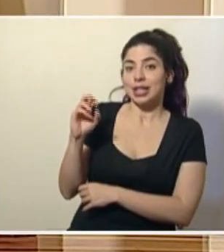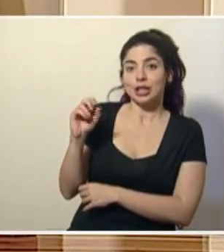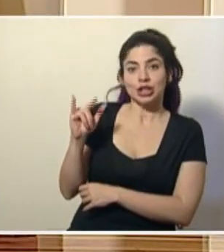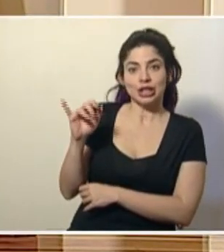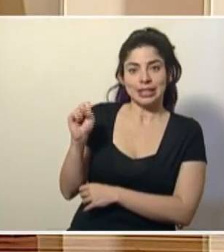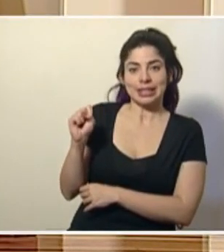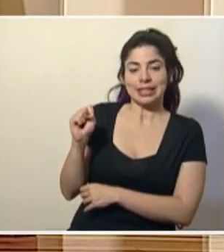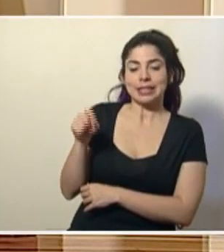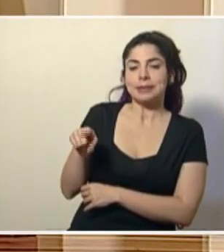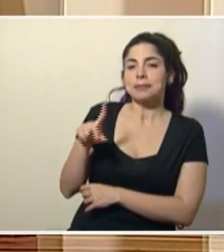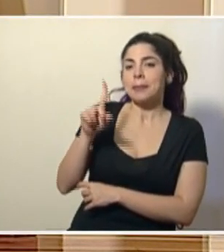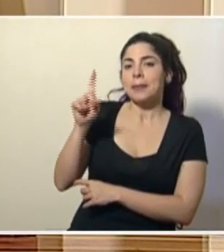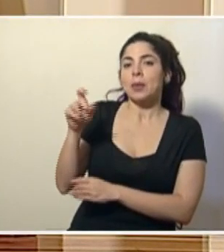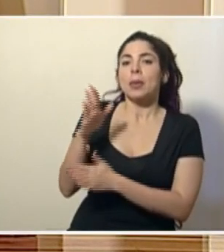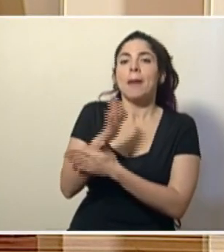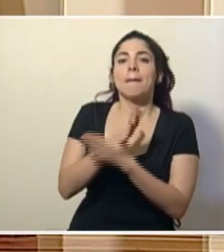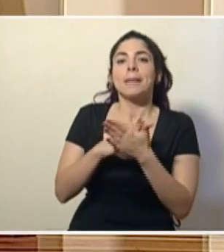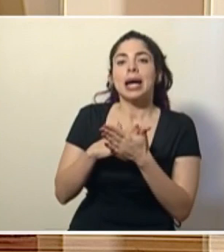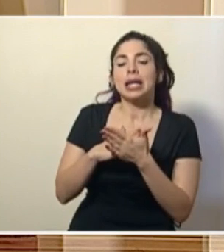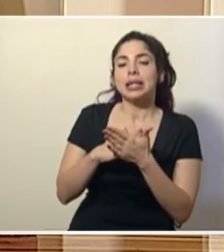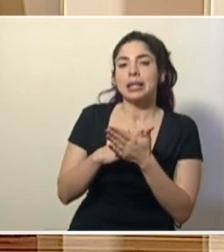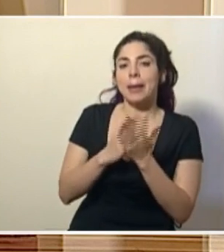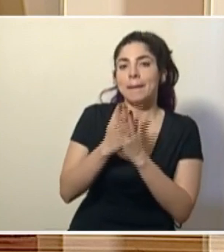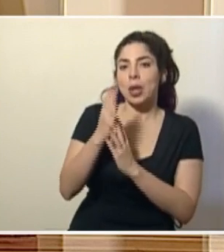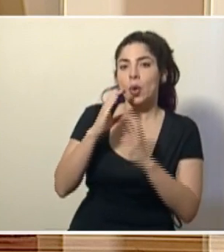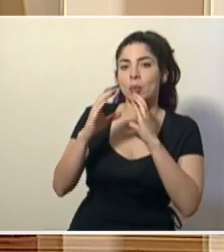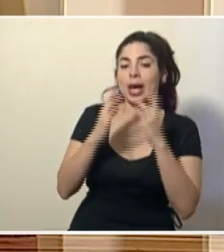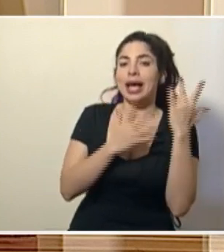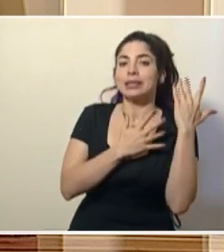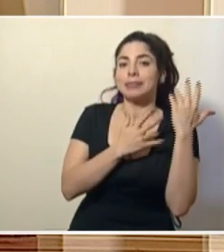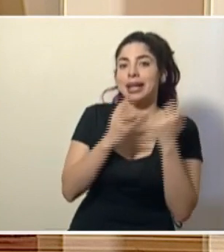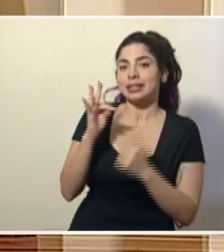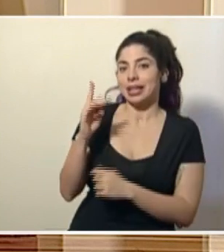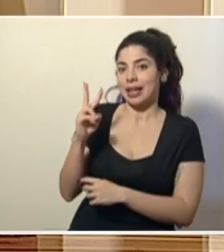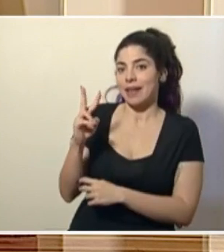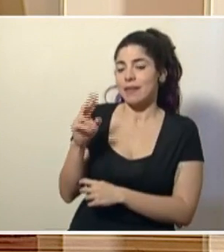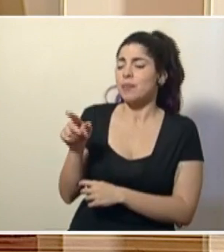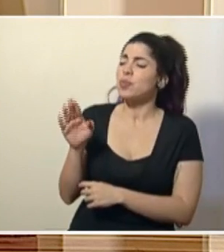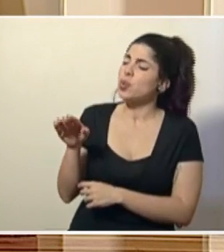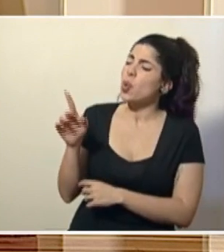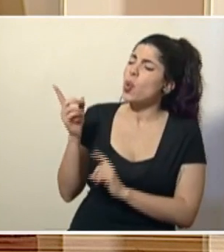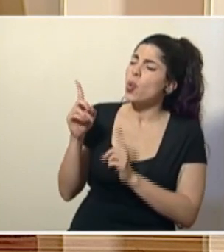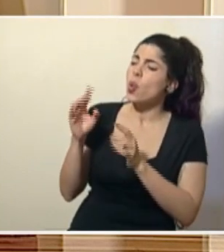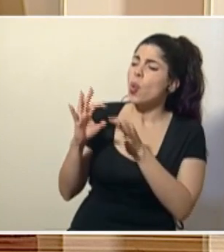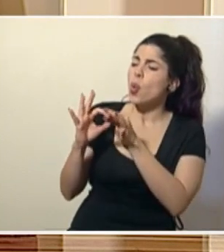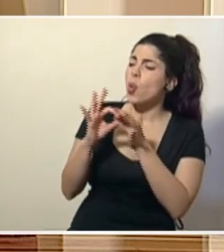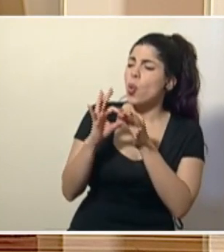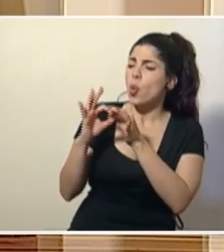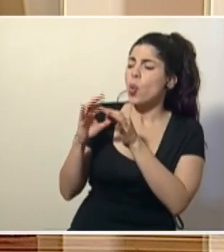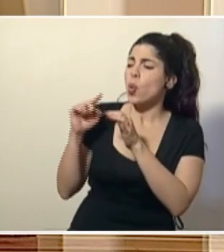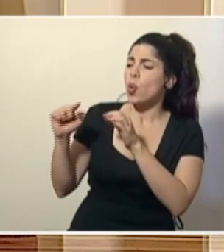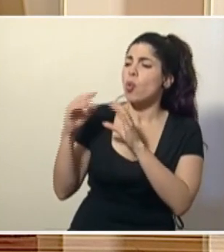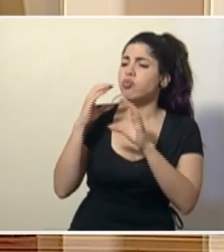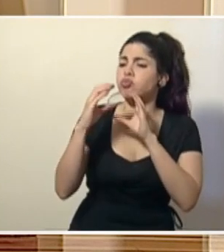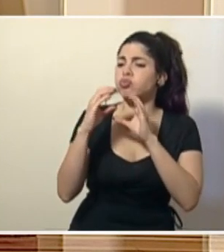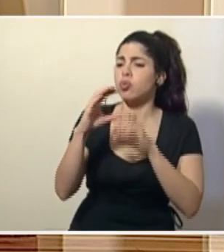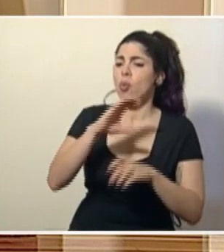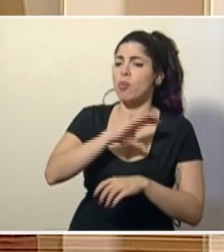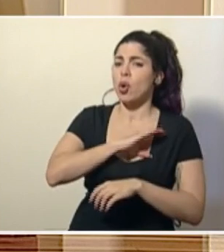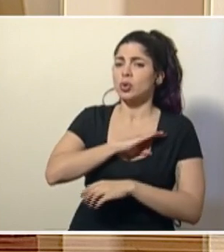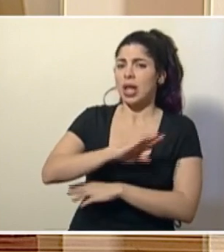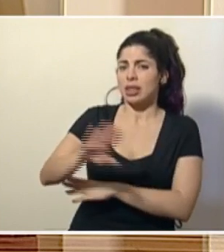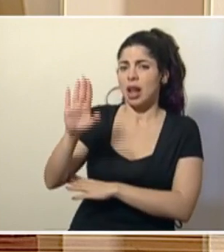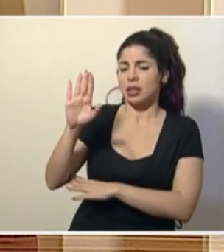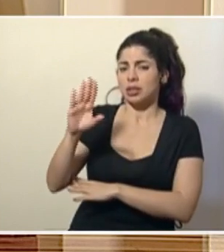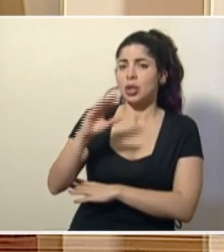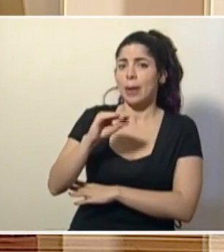Alexander Solís, de parte del medio de comunicación Esperanza TV, ¿cuál es la coordinación de comunicación con los oficiales de tránsito y